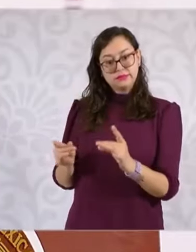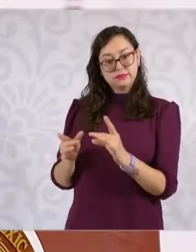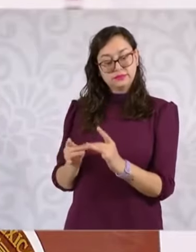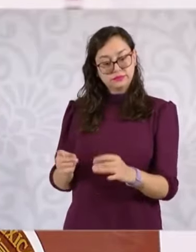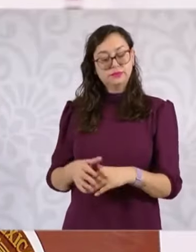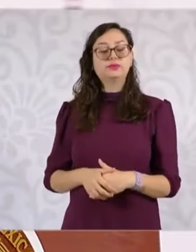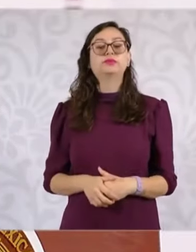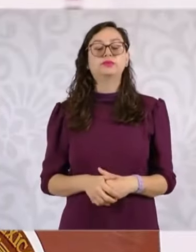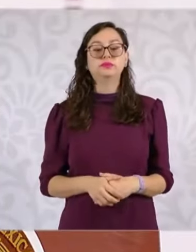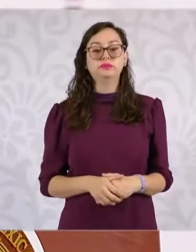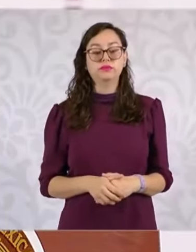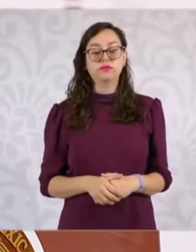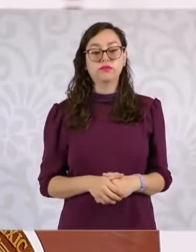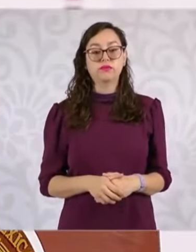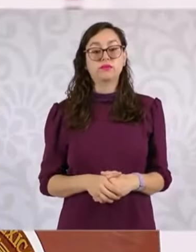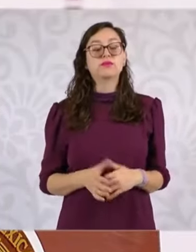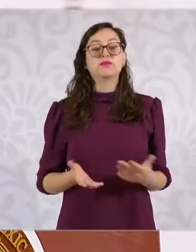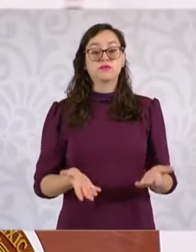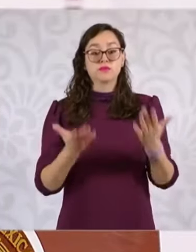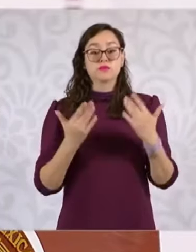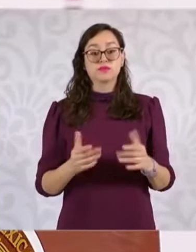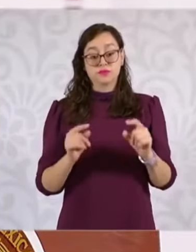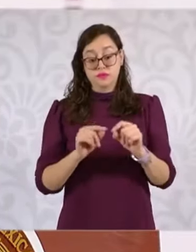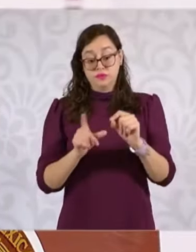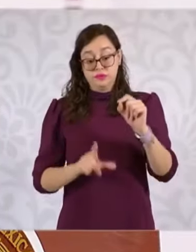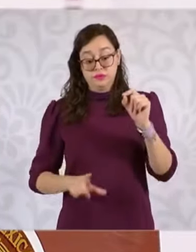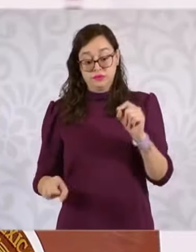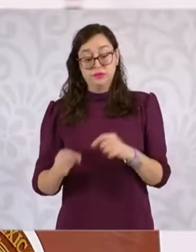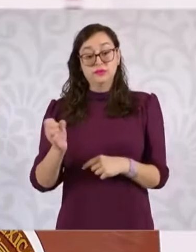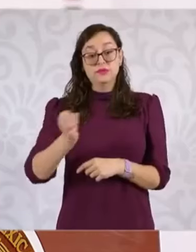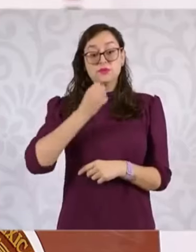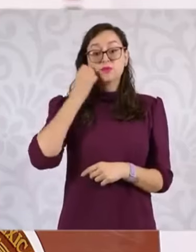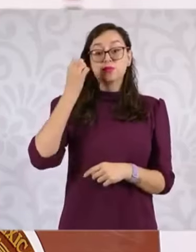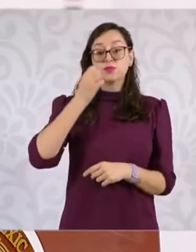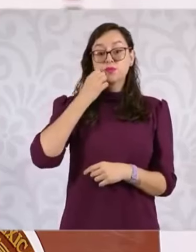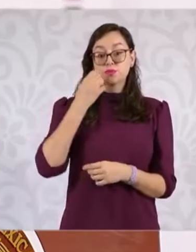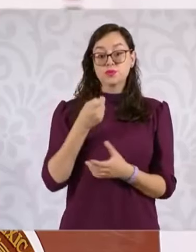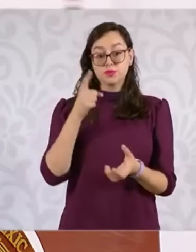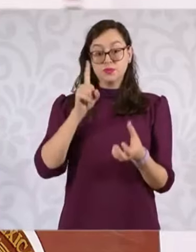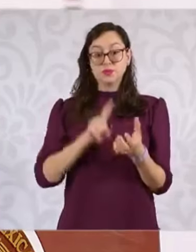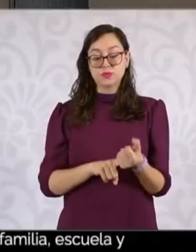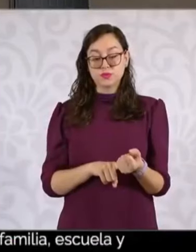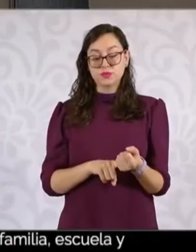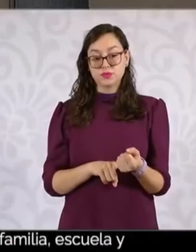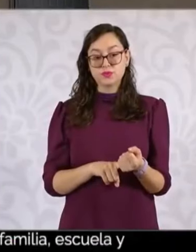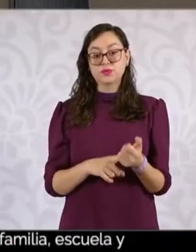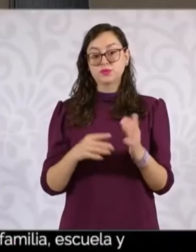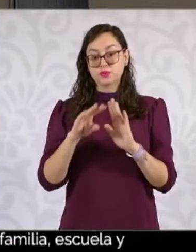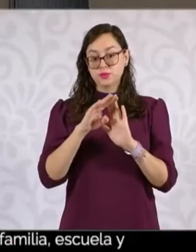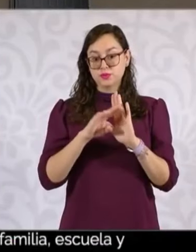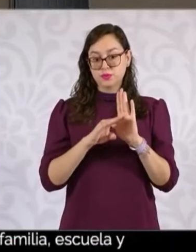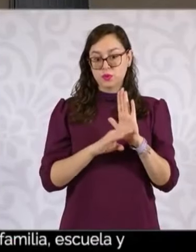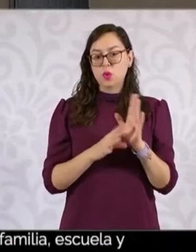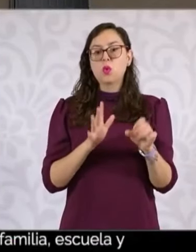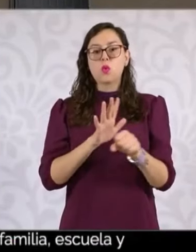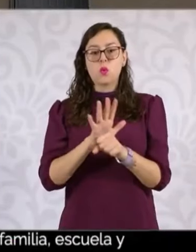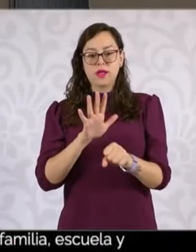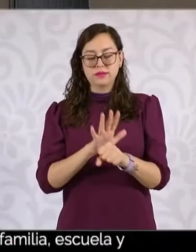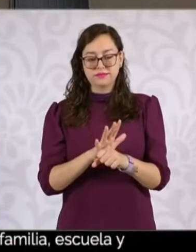tenemos dentro de la escuela mexicana uno de los ejes articuladores es el de la vida